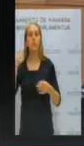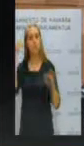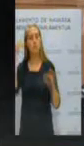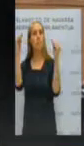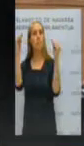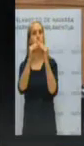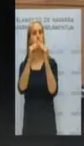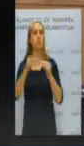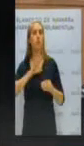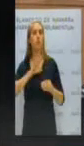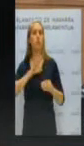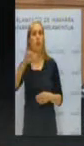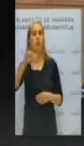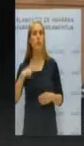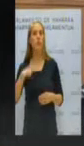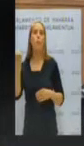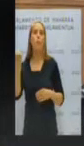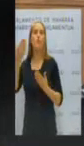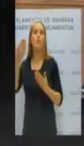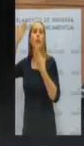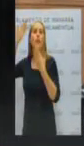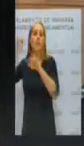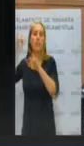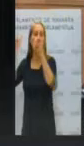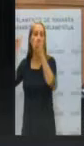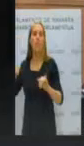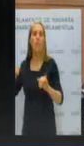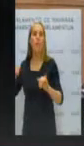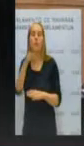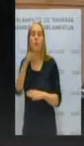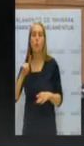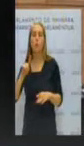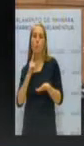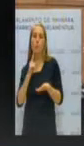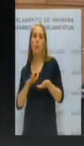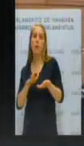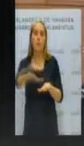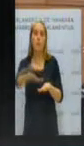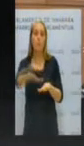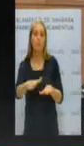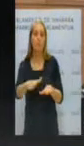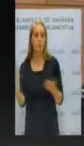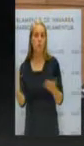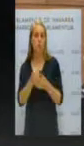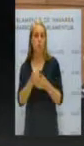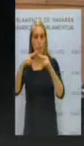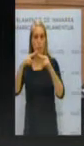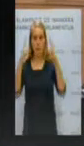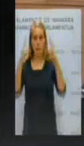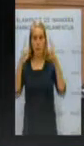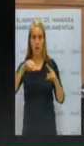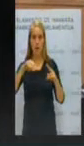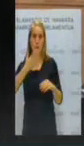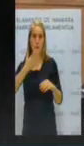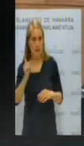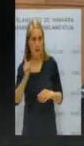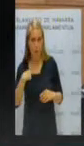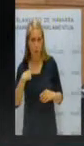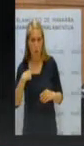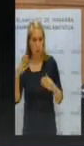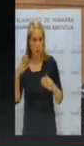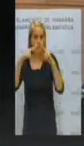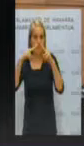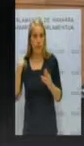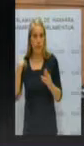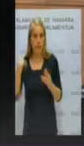pues hay que felicitar al pueblo de Orcoyen, aunque hay que tener en cuenta que ese es un primer paso nada más, que con esto le hemos puesto la pasarela. Mañana no está puesta. Que esto, evidentemente,